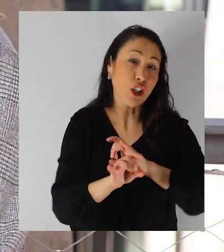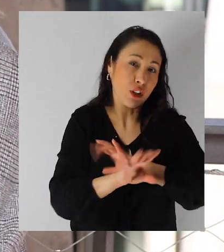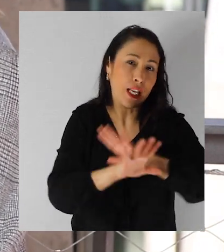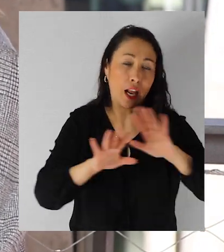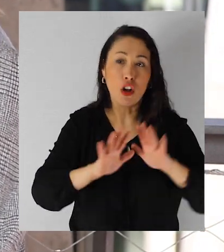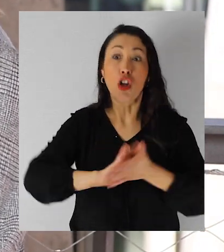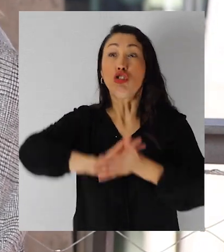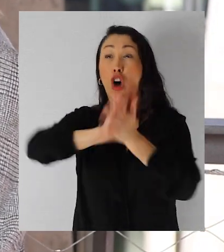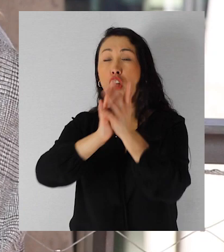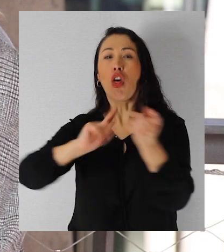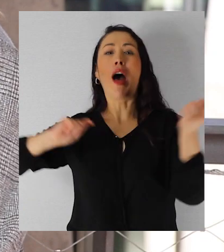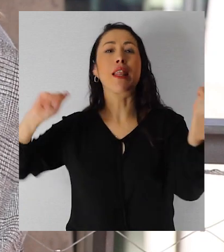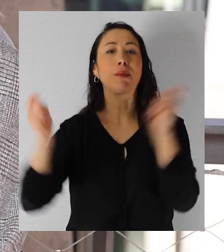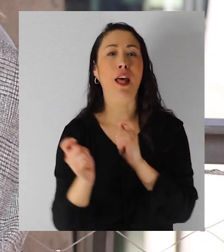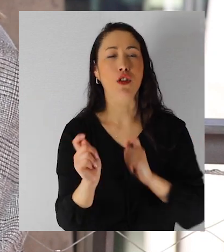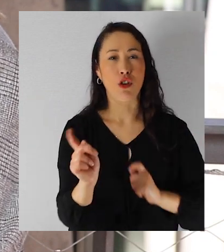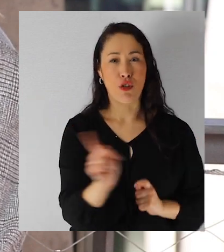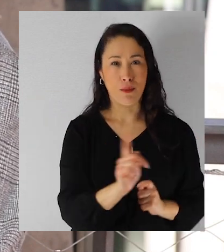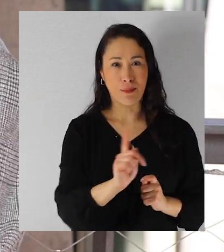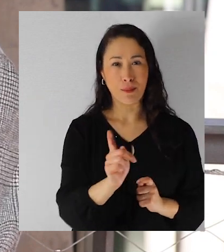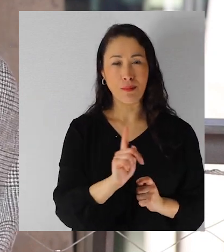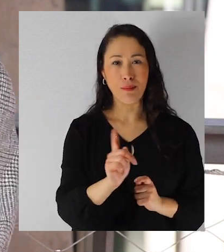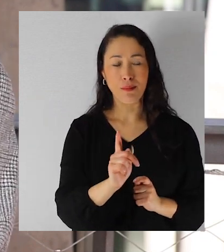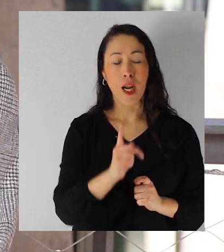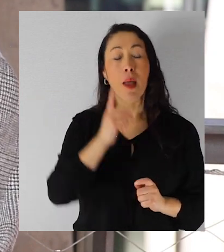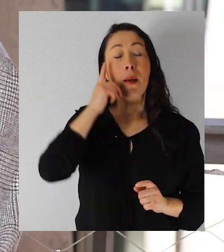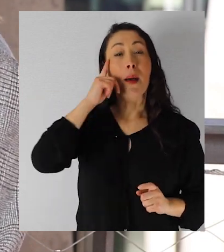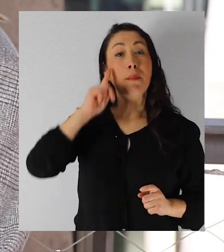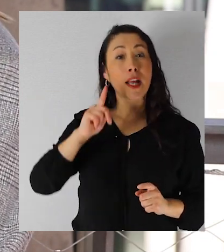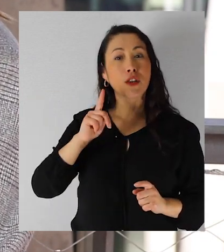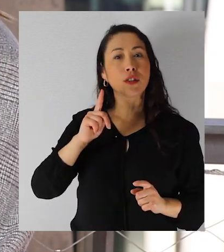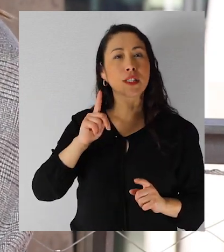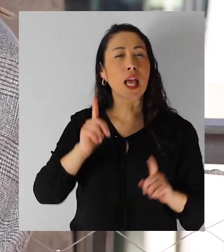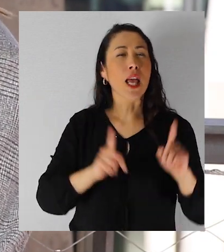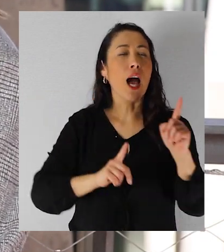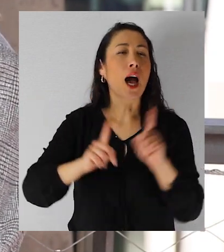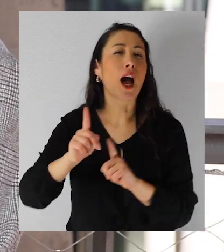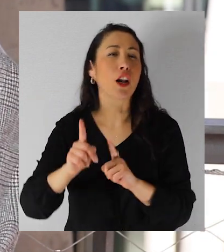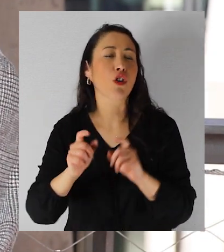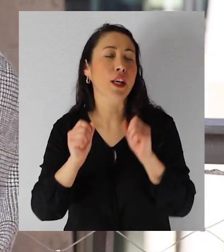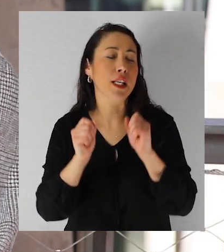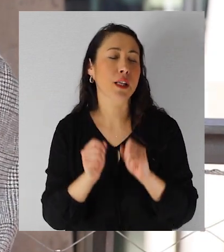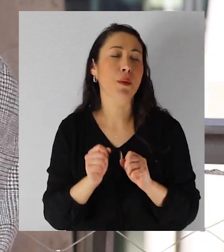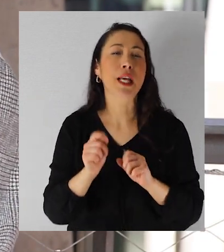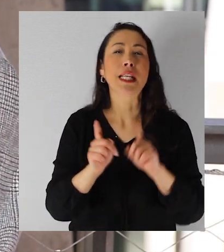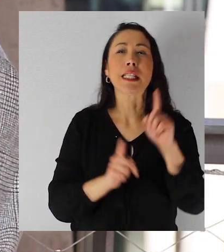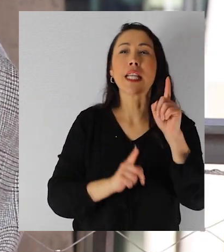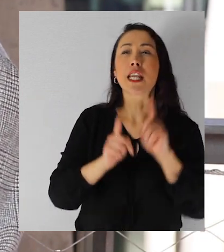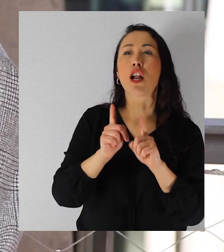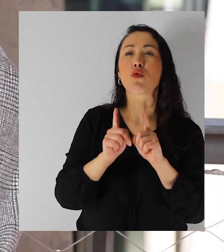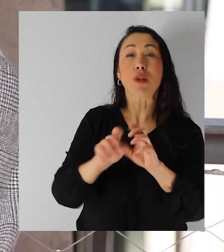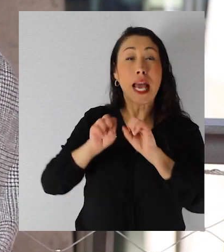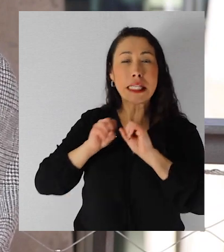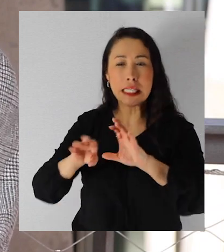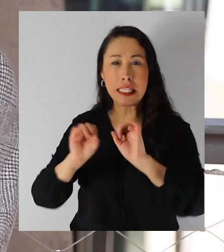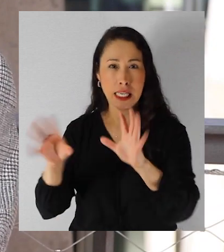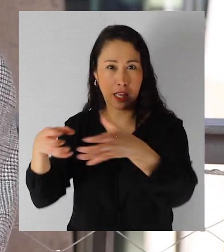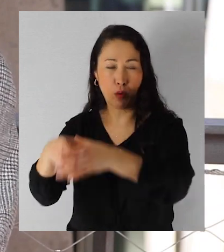va a estar adaptado, pero si hay algo que podamos hacer, si hay una capacitación del equipo, si